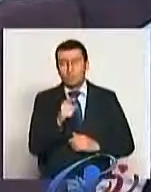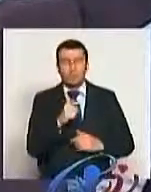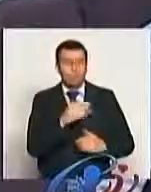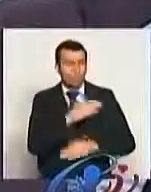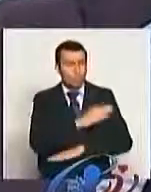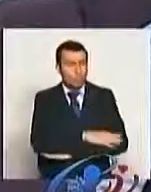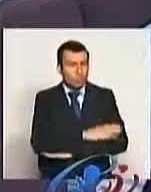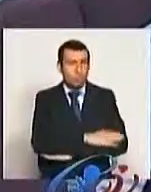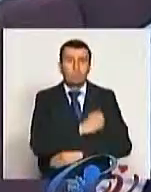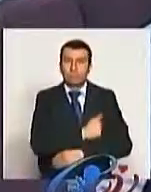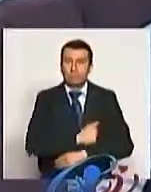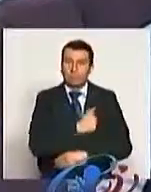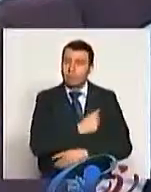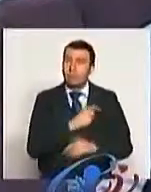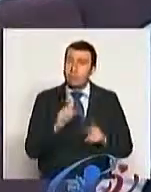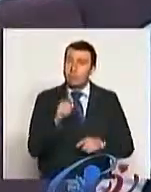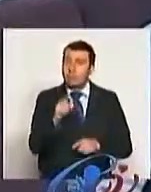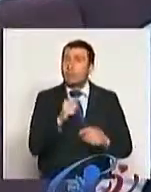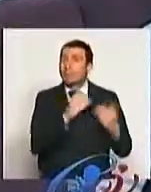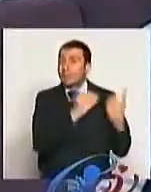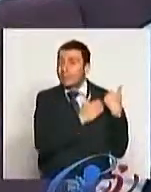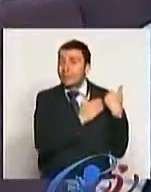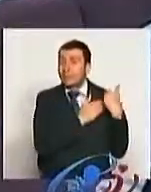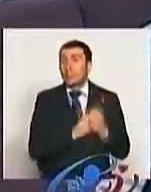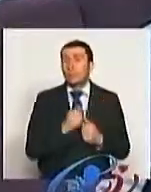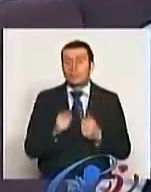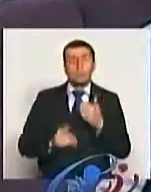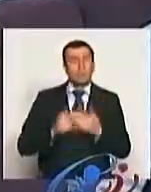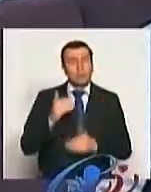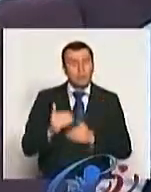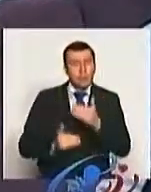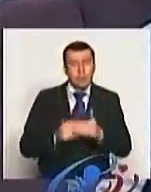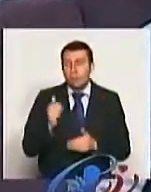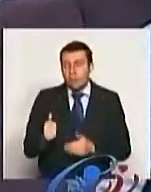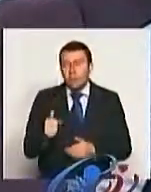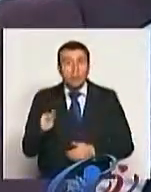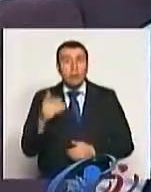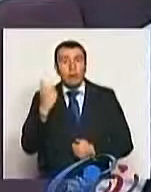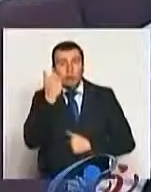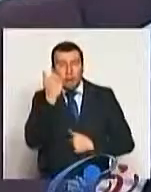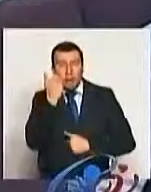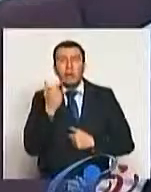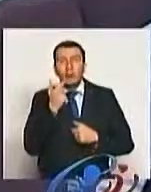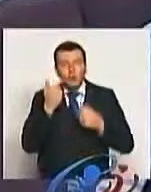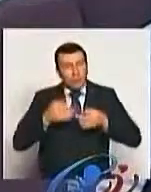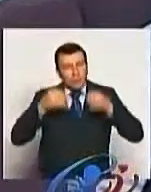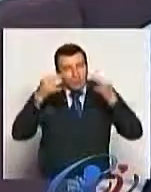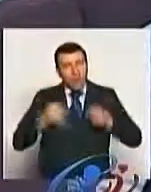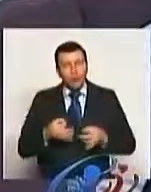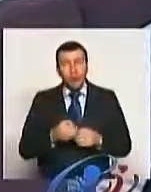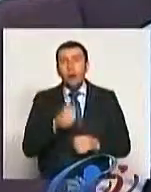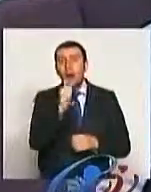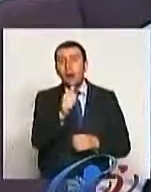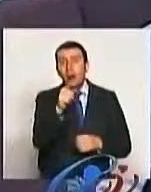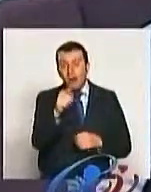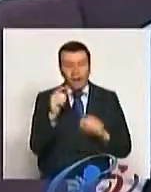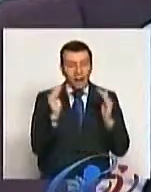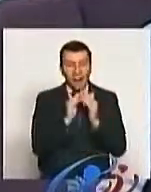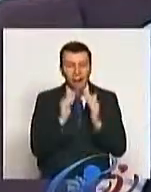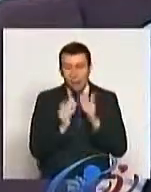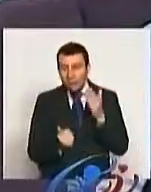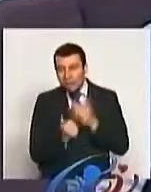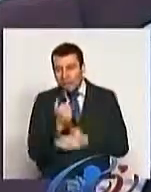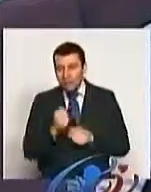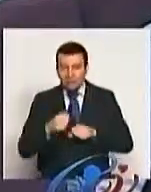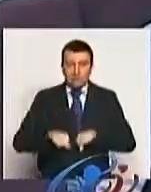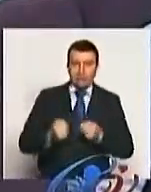y más responsables en el proceso de la enfermedad. Yo les aseguro que a ustedes el carro les empieza a fallar y